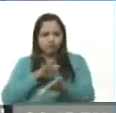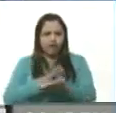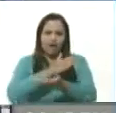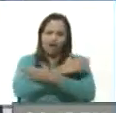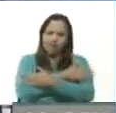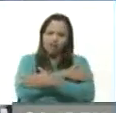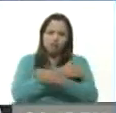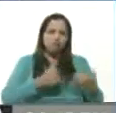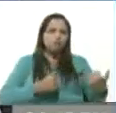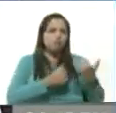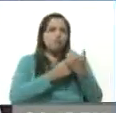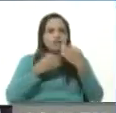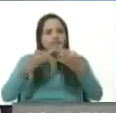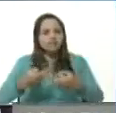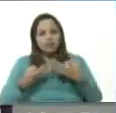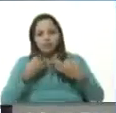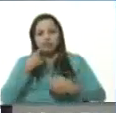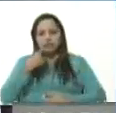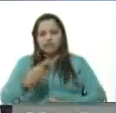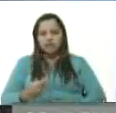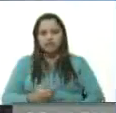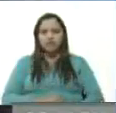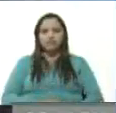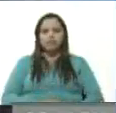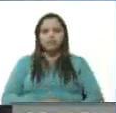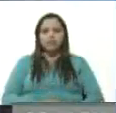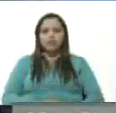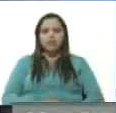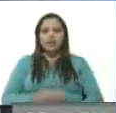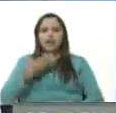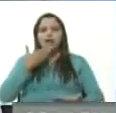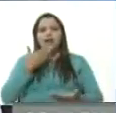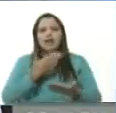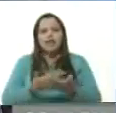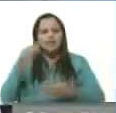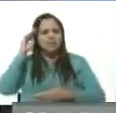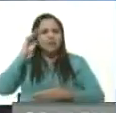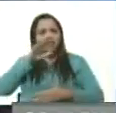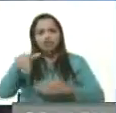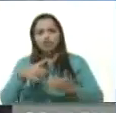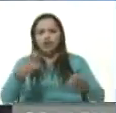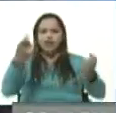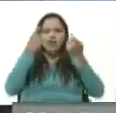como siempre, y como dice el mismo Ernesto, gracias, maestro, por todas las enseñanzas y ese legado